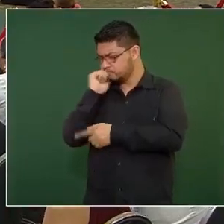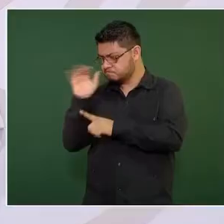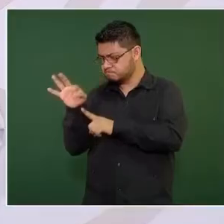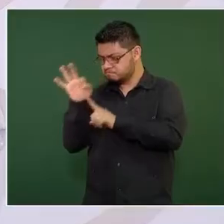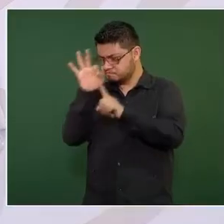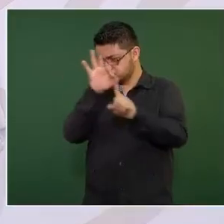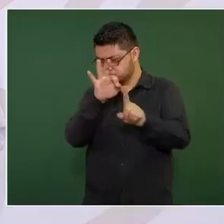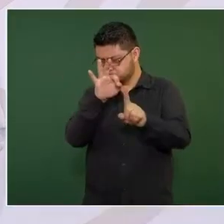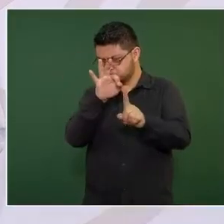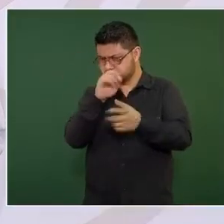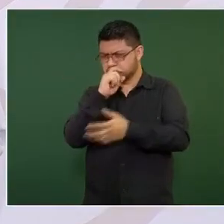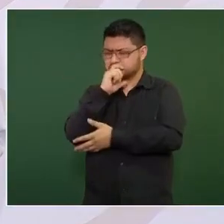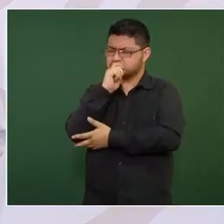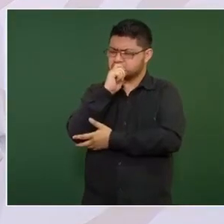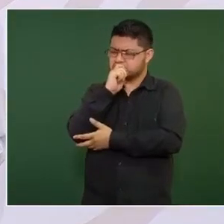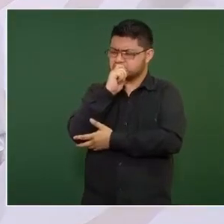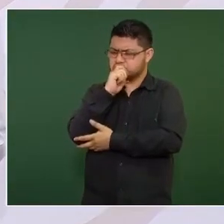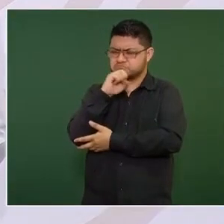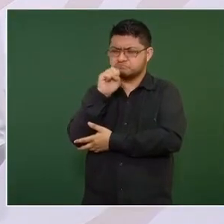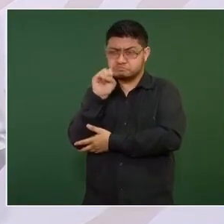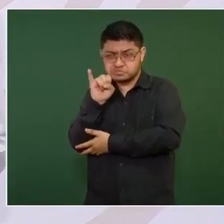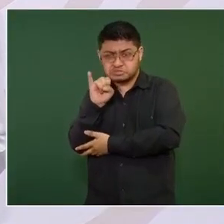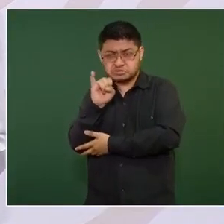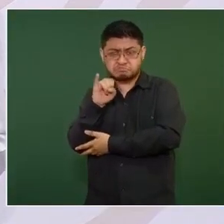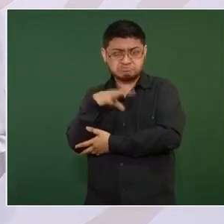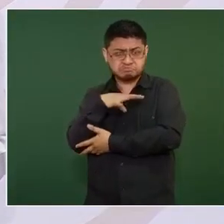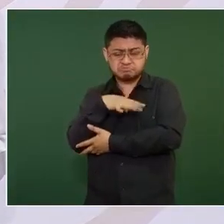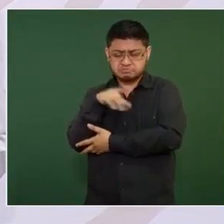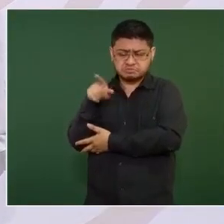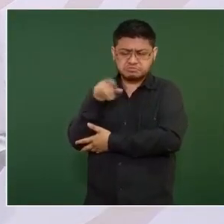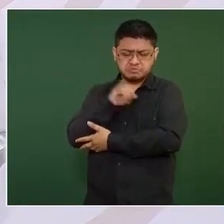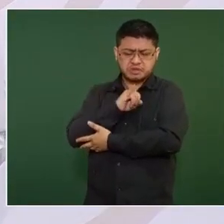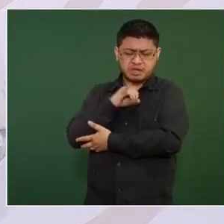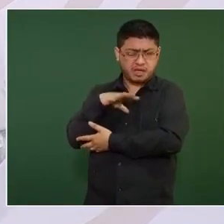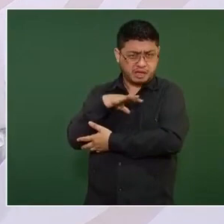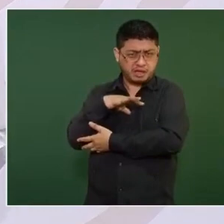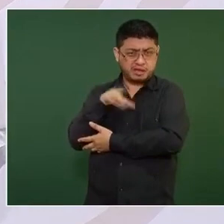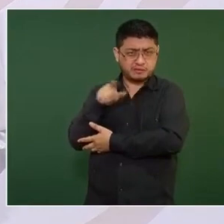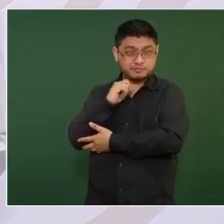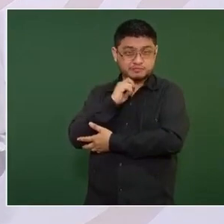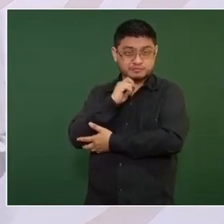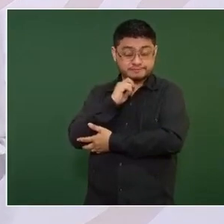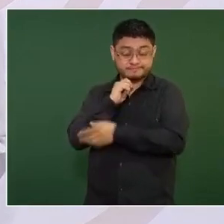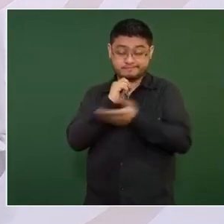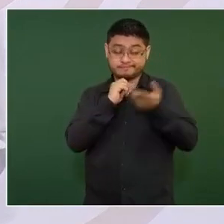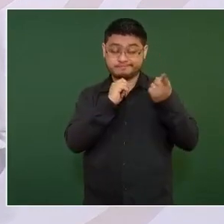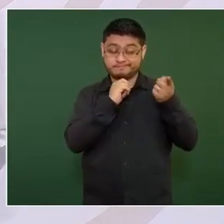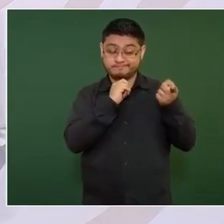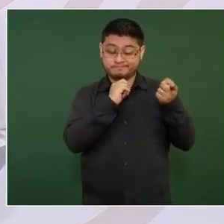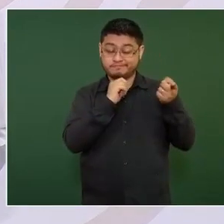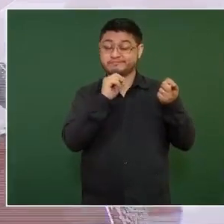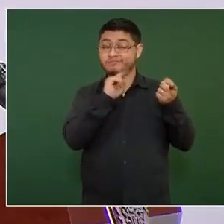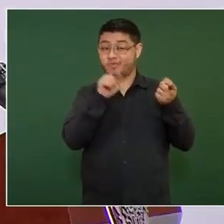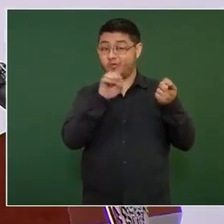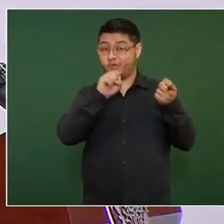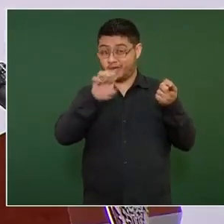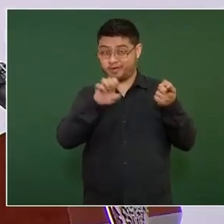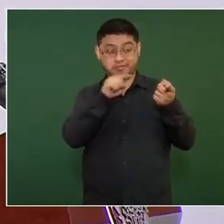sí hay buenos cuadros, muchos buenos cuadros, pero Zoé ha resultado muy bueno.